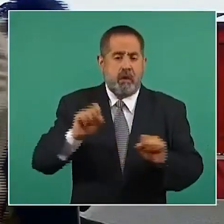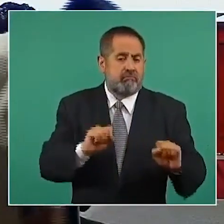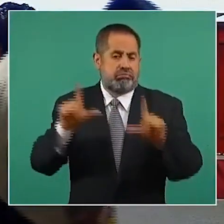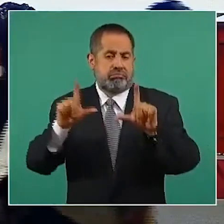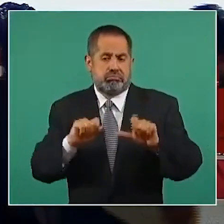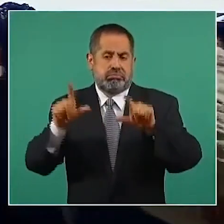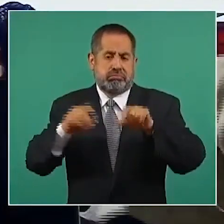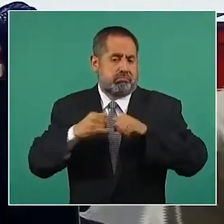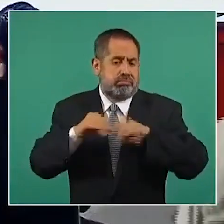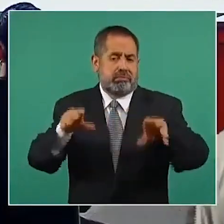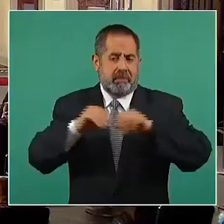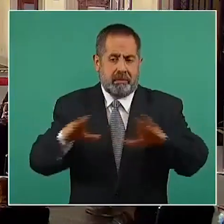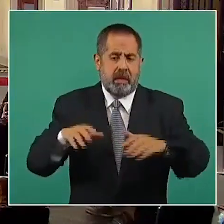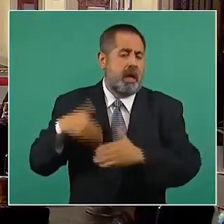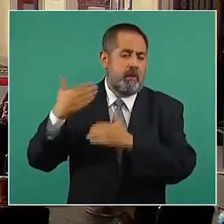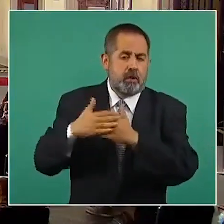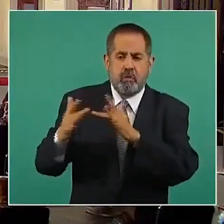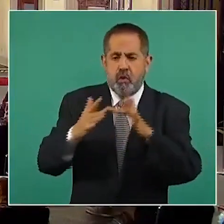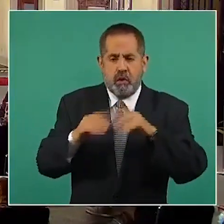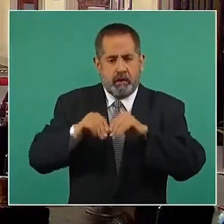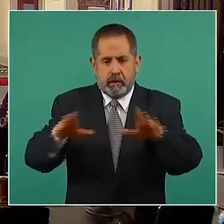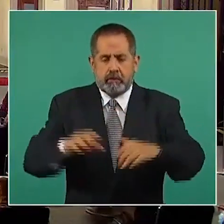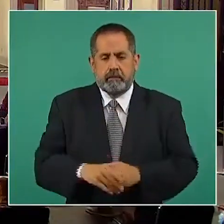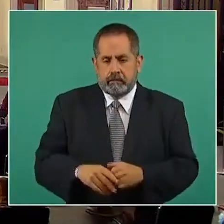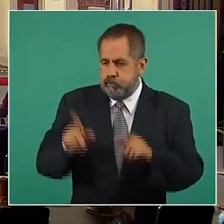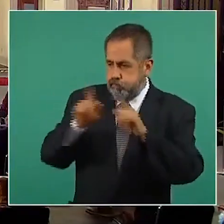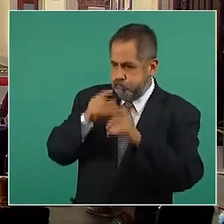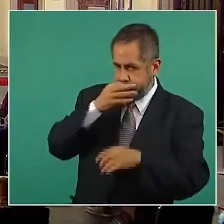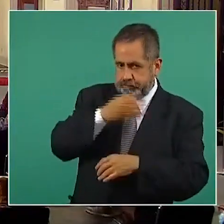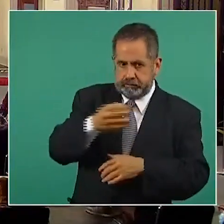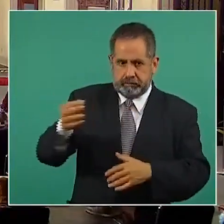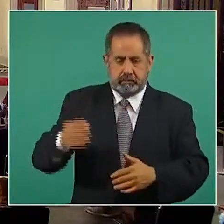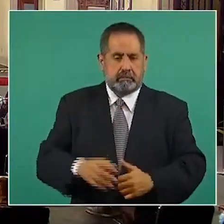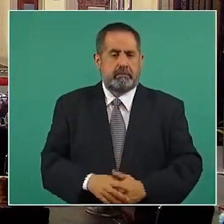y seguramente de otras estrategias de comunicación que tendremos. Eso sería todo, doctor. Sí,